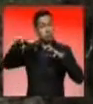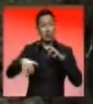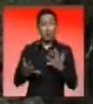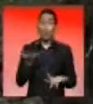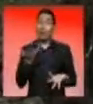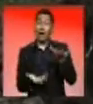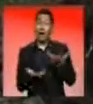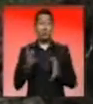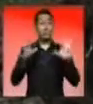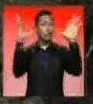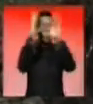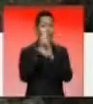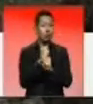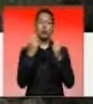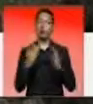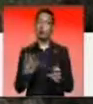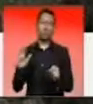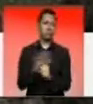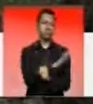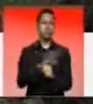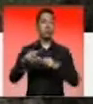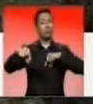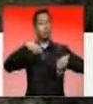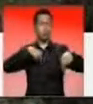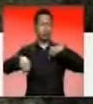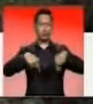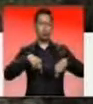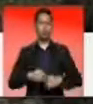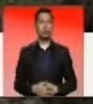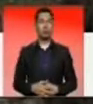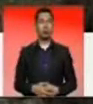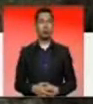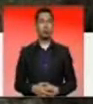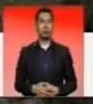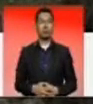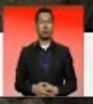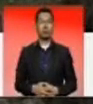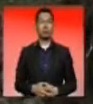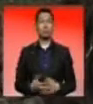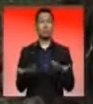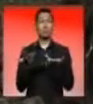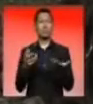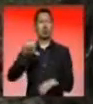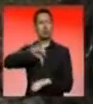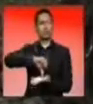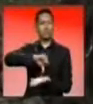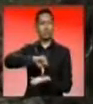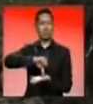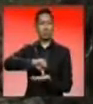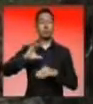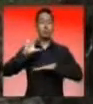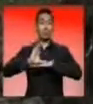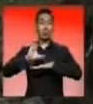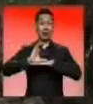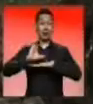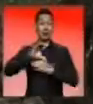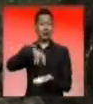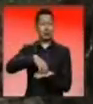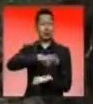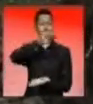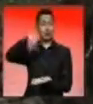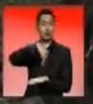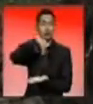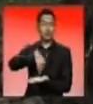horas de la noche ya esté totalmente habilitada. Informó Paul Vargas, desde Río de Oro, provincia de